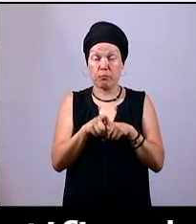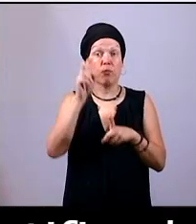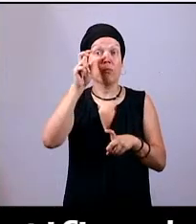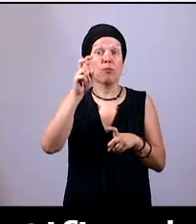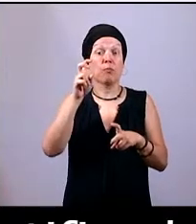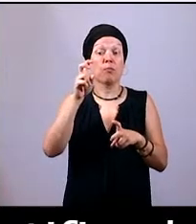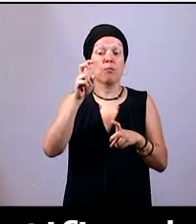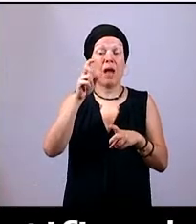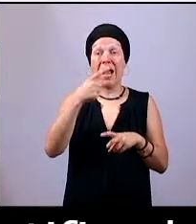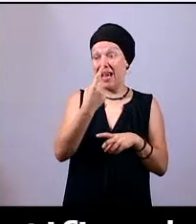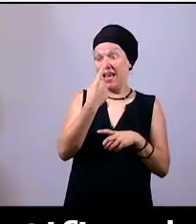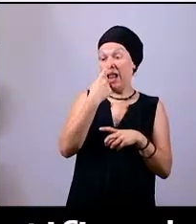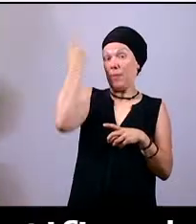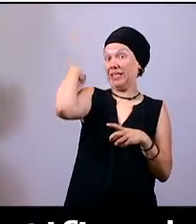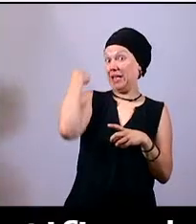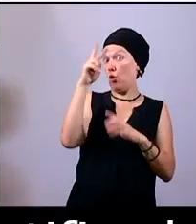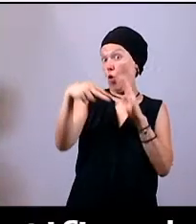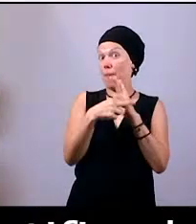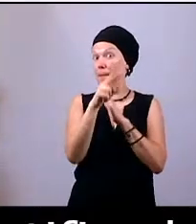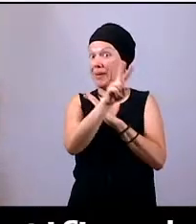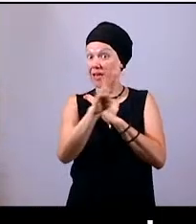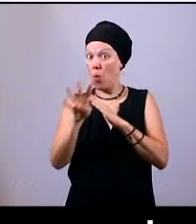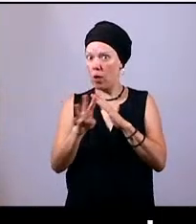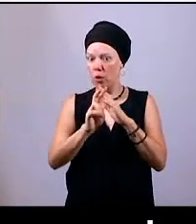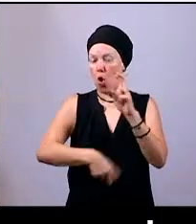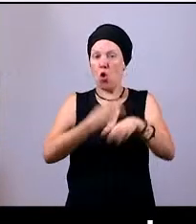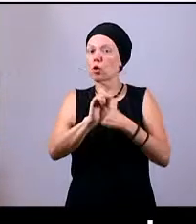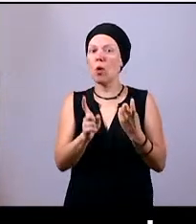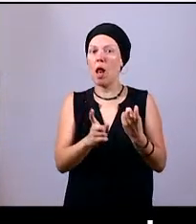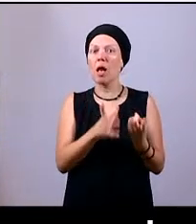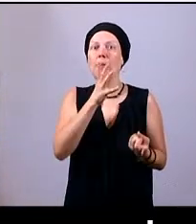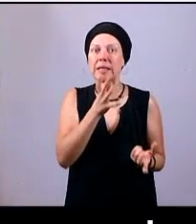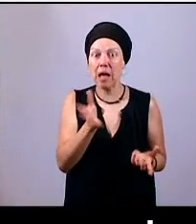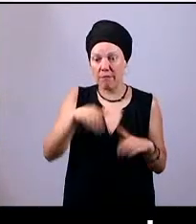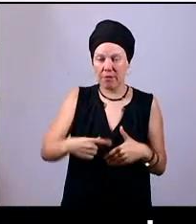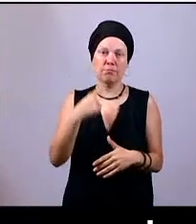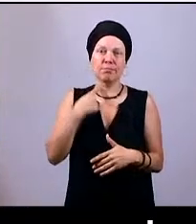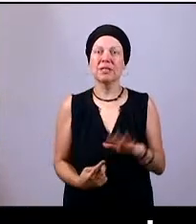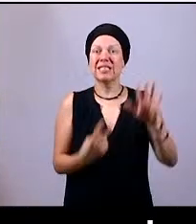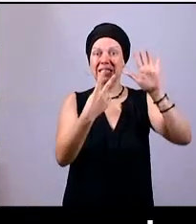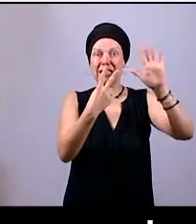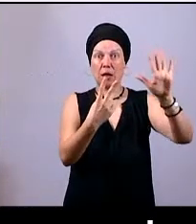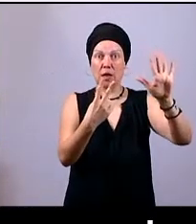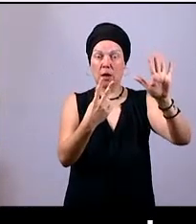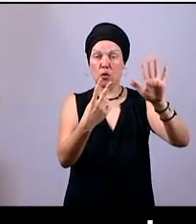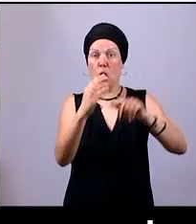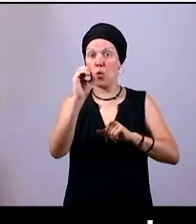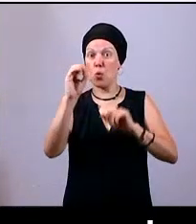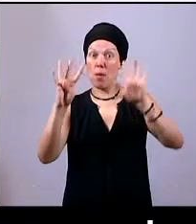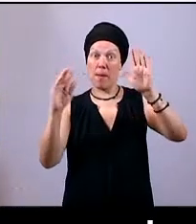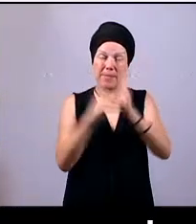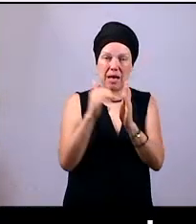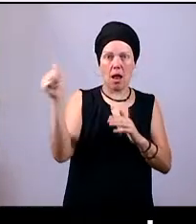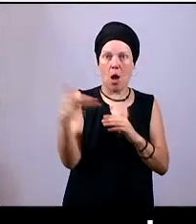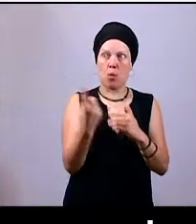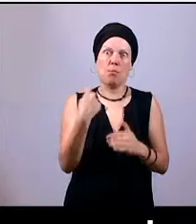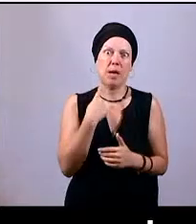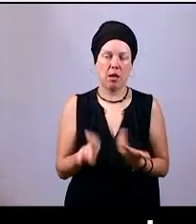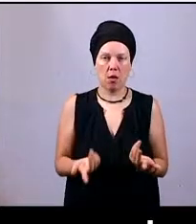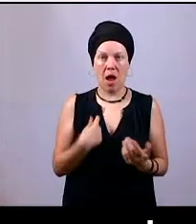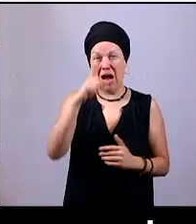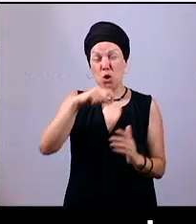el ejercicio anterior, en el año 2024. Ascienden a la cifra de 709.000 euros. En el